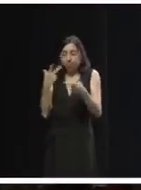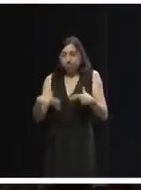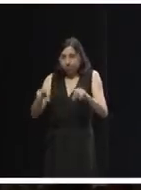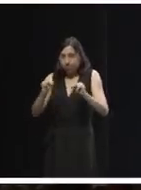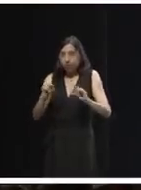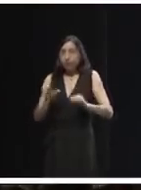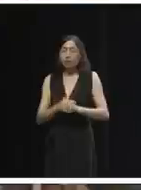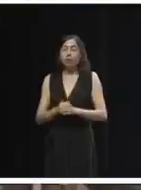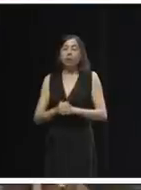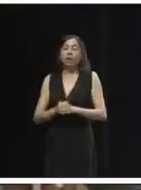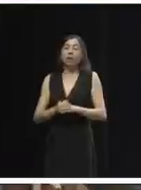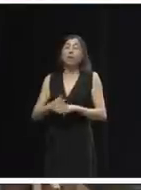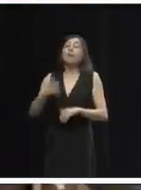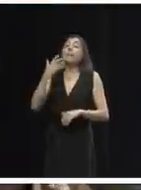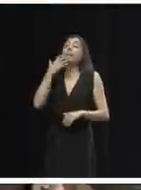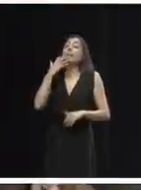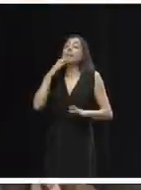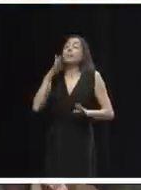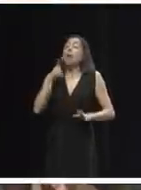Si hay un lugar